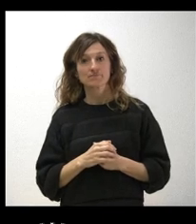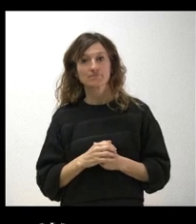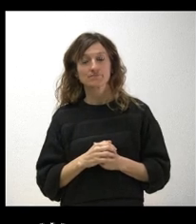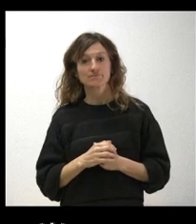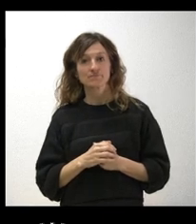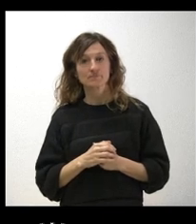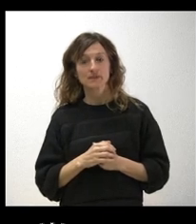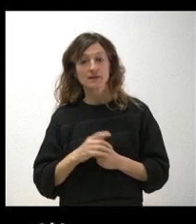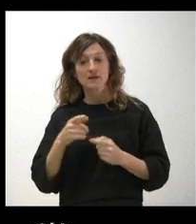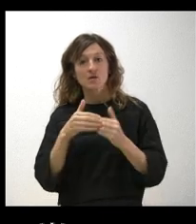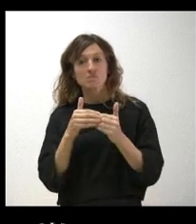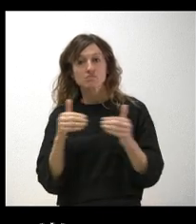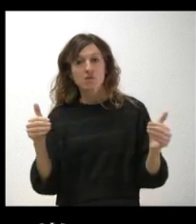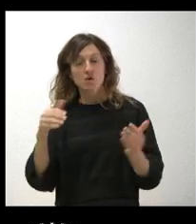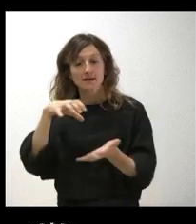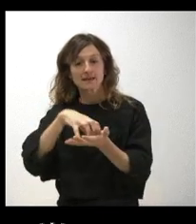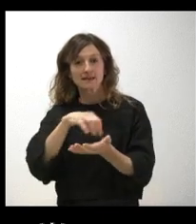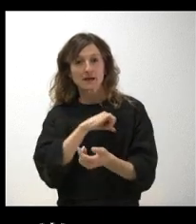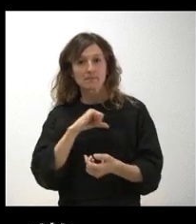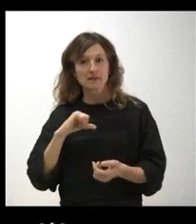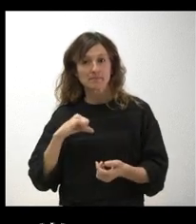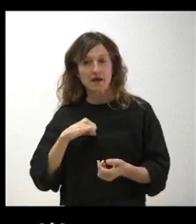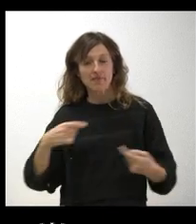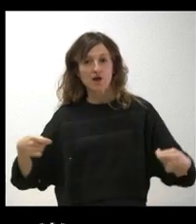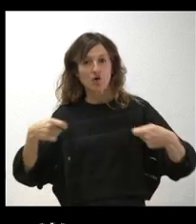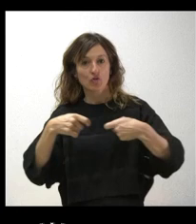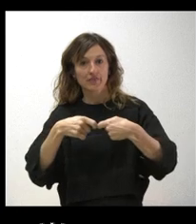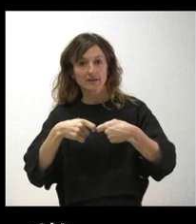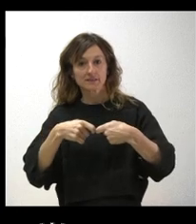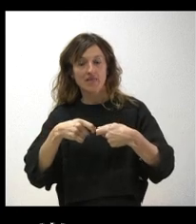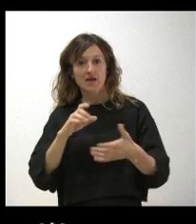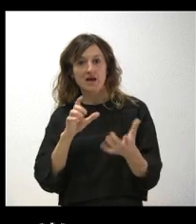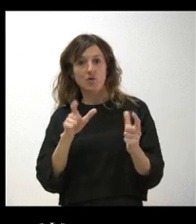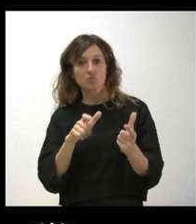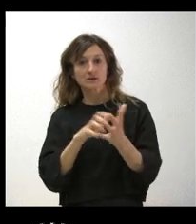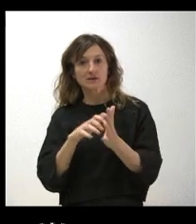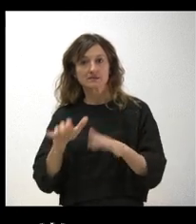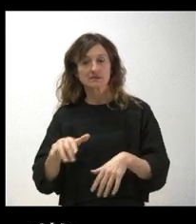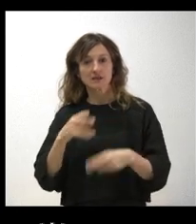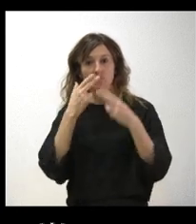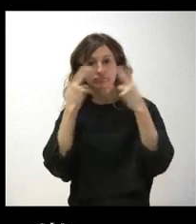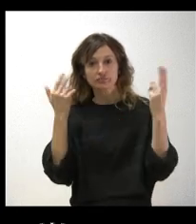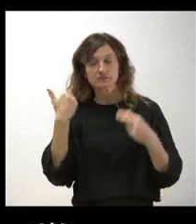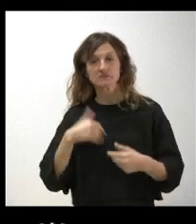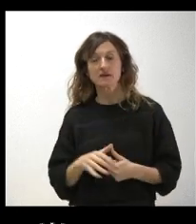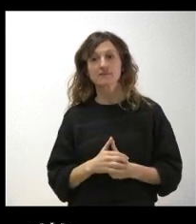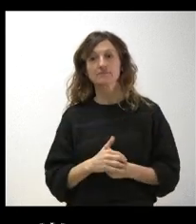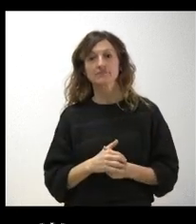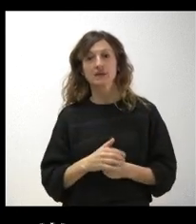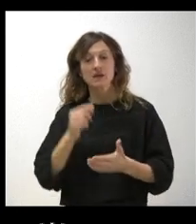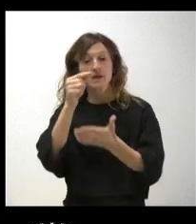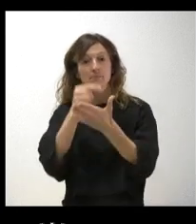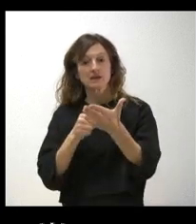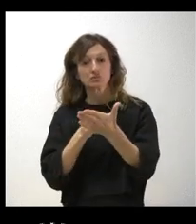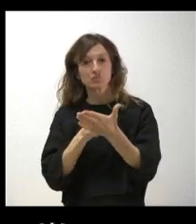ha inaugurado en una clínica privada que va a ser concertada por la junta de Castilla León así se ha manifestado públicamente había un presupuesto para